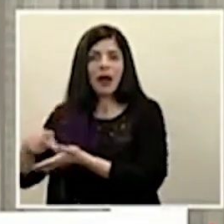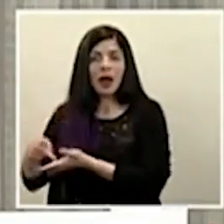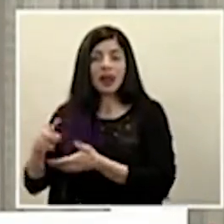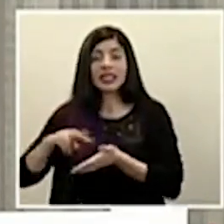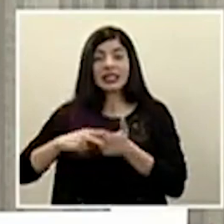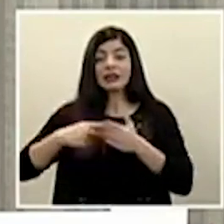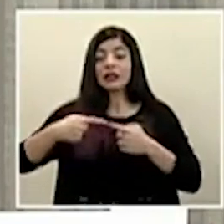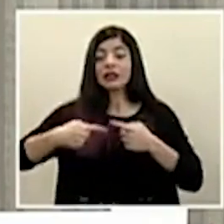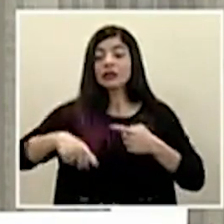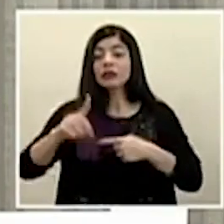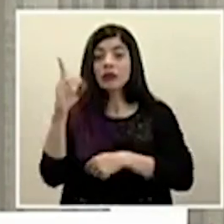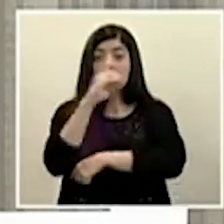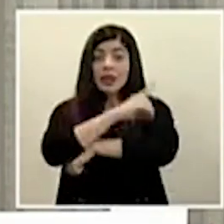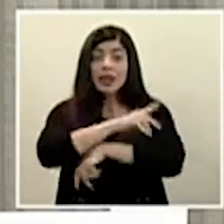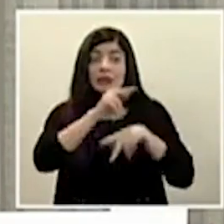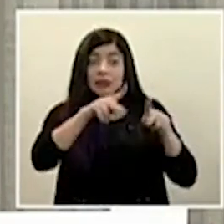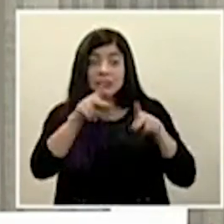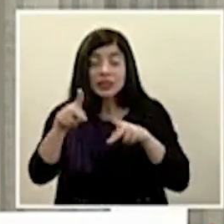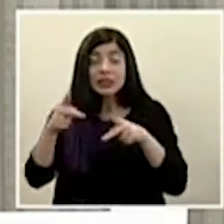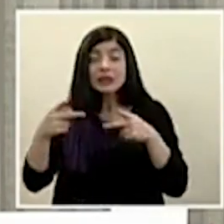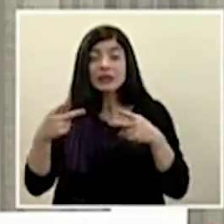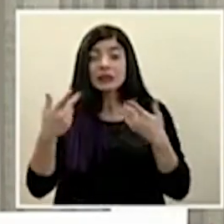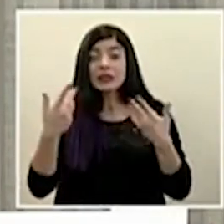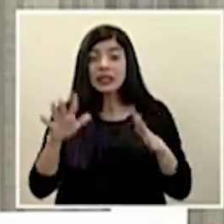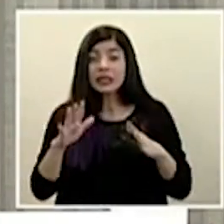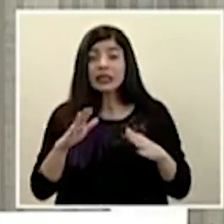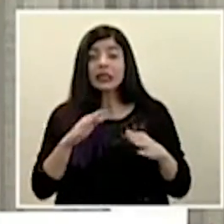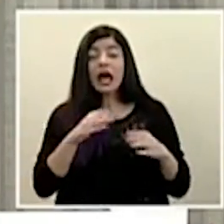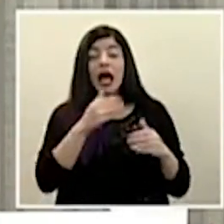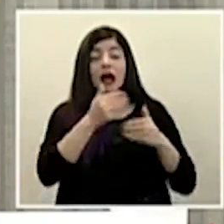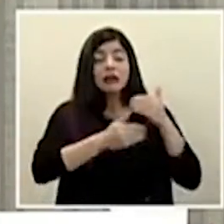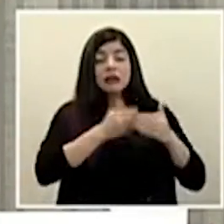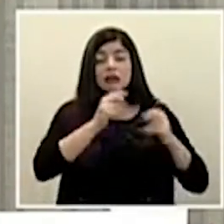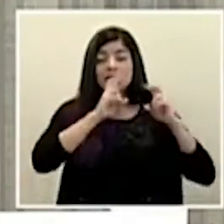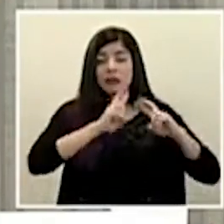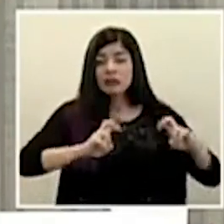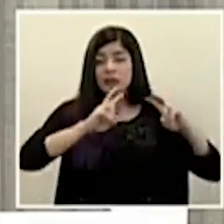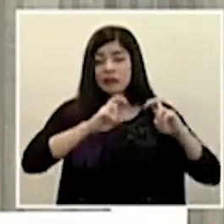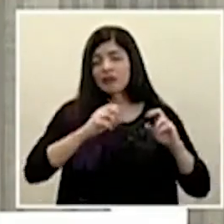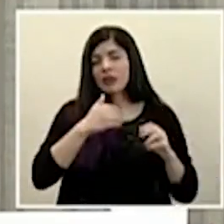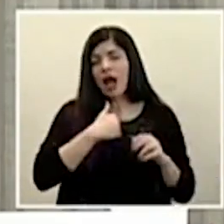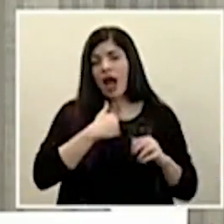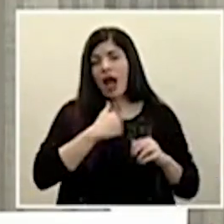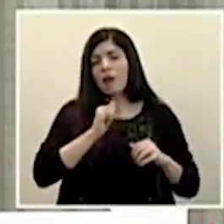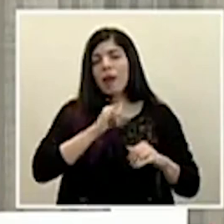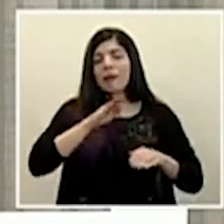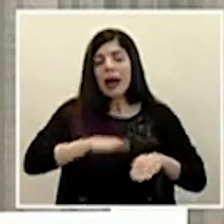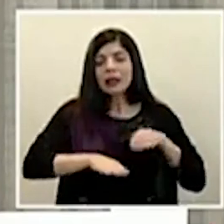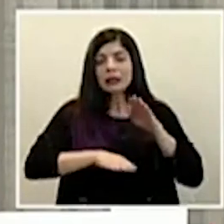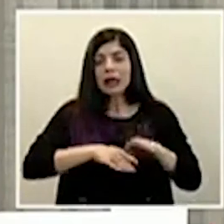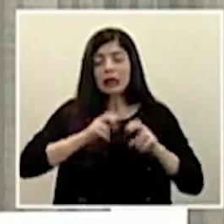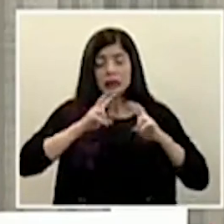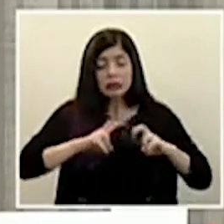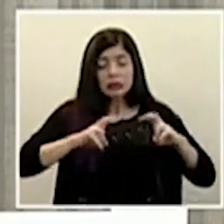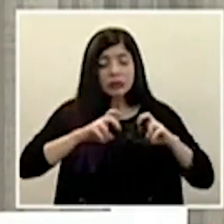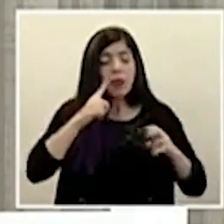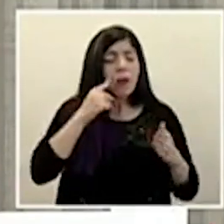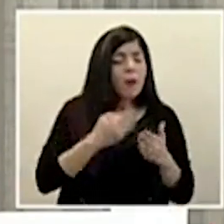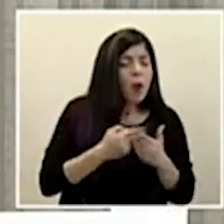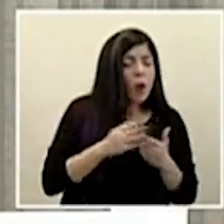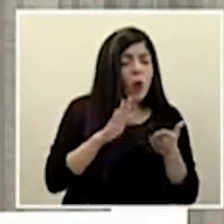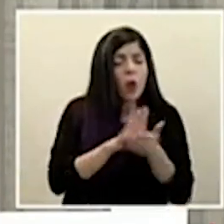las familias que ya pasen por todos los filtros que están establecidos en el programa y todas las comprobaciones